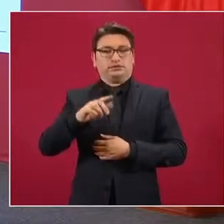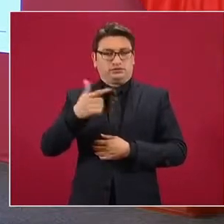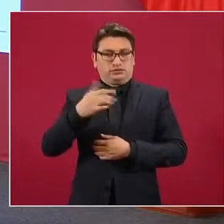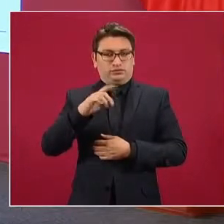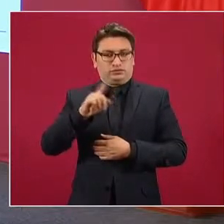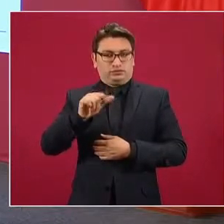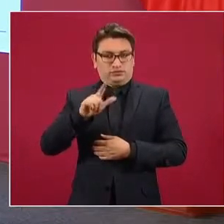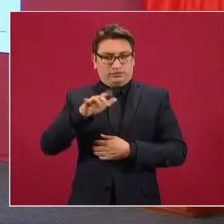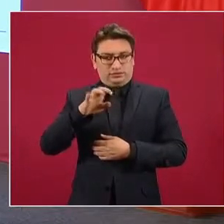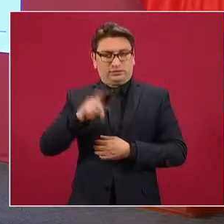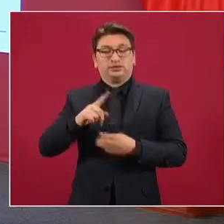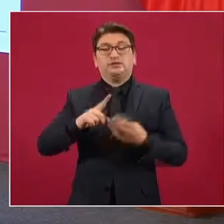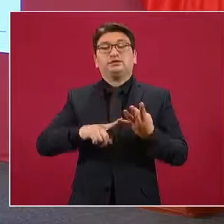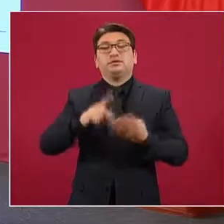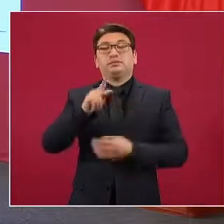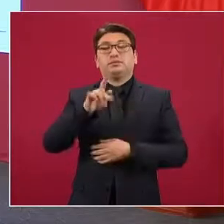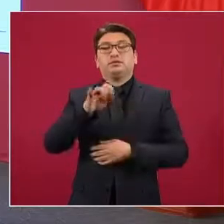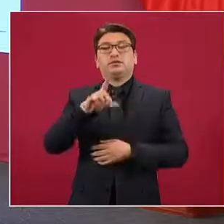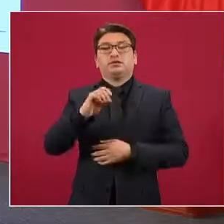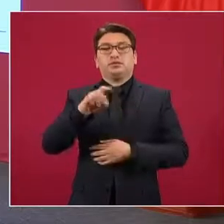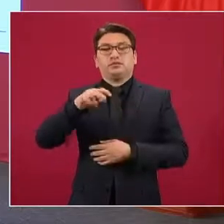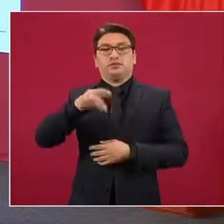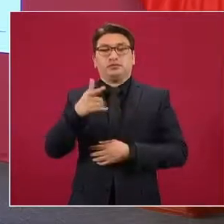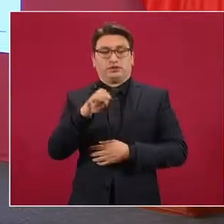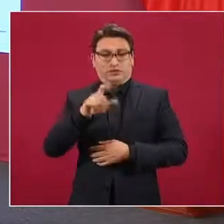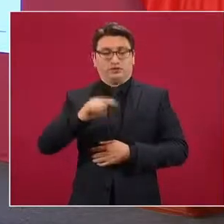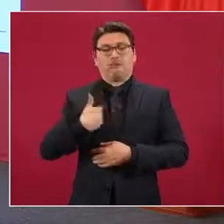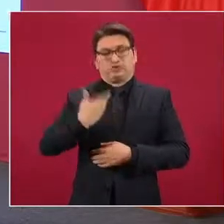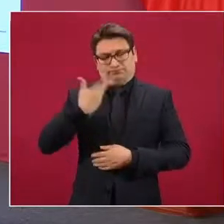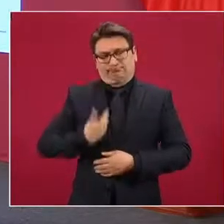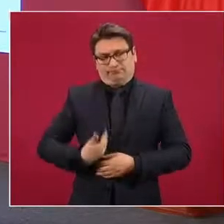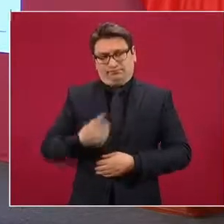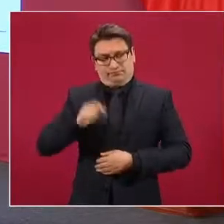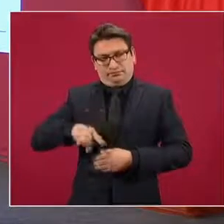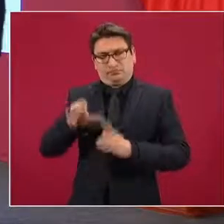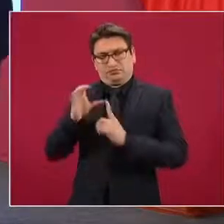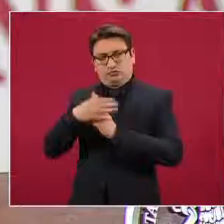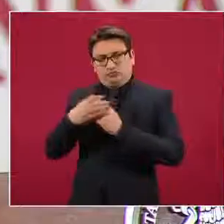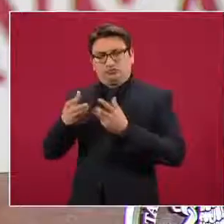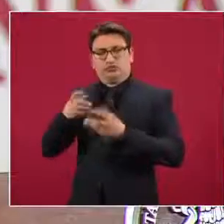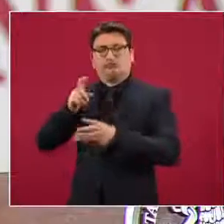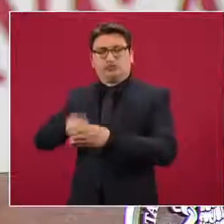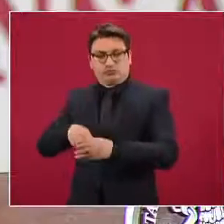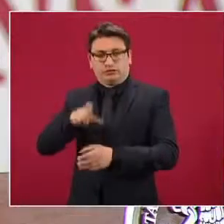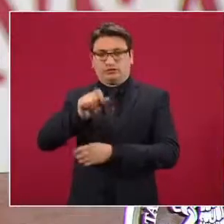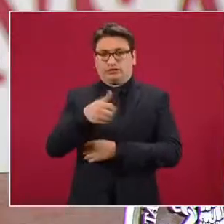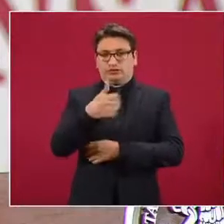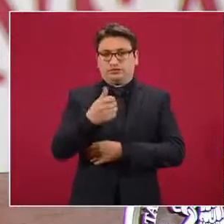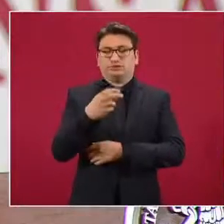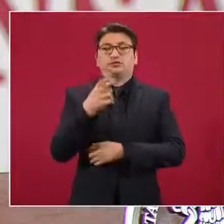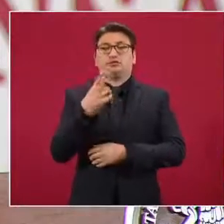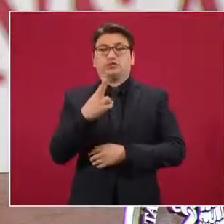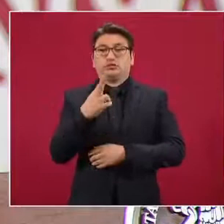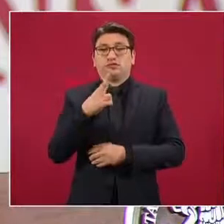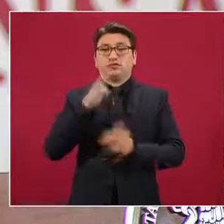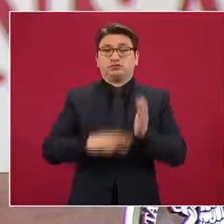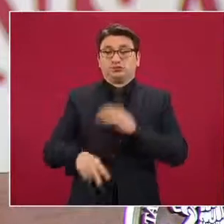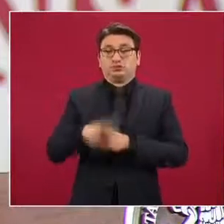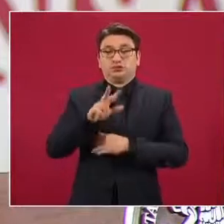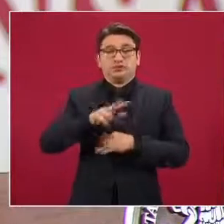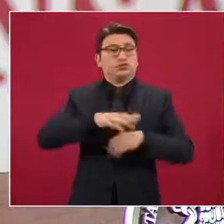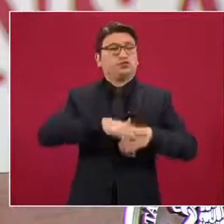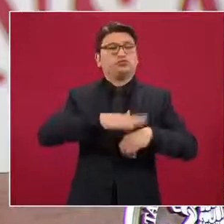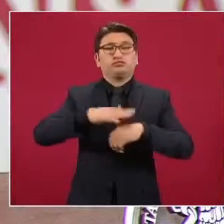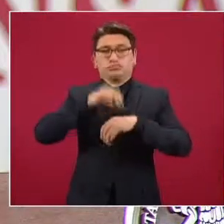González y Pedro Miguel. Y bueno, un servidor también es parte de la comisión. El 26 de noviembre del 2018 se hizo la